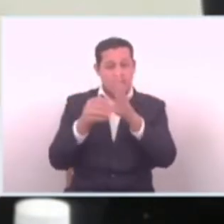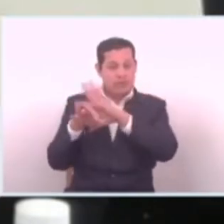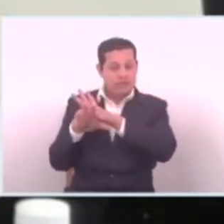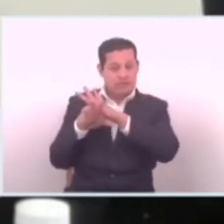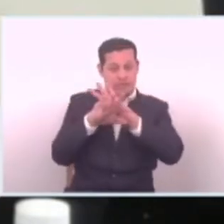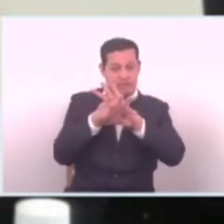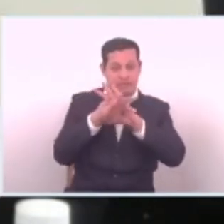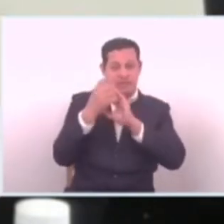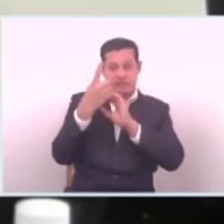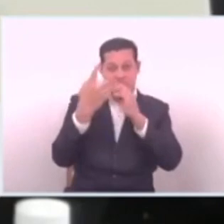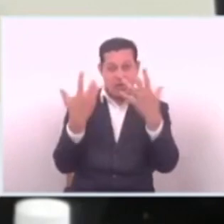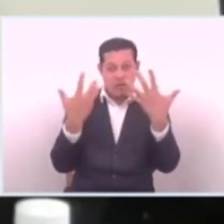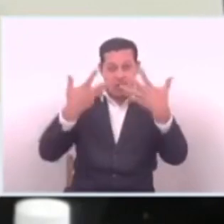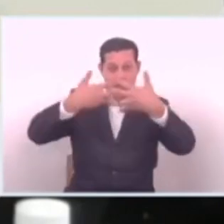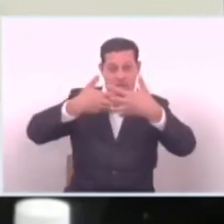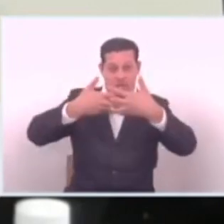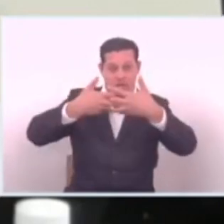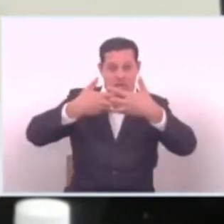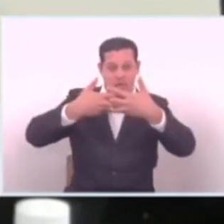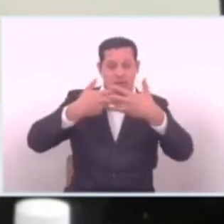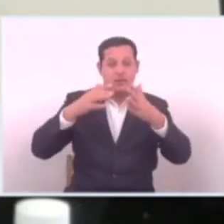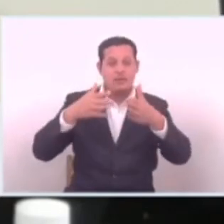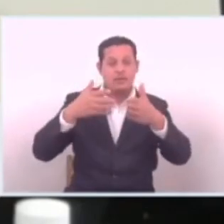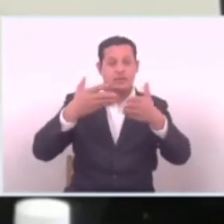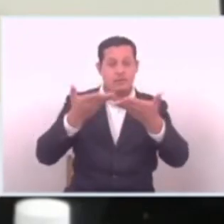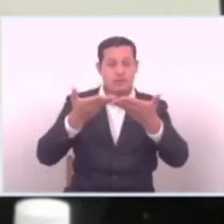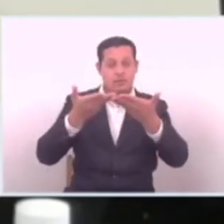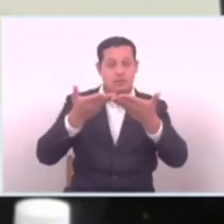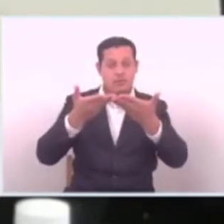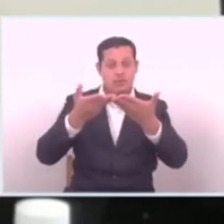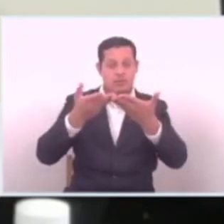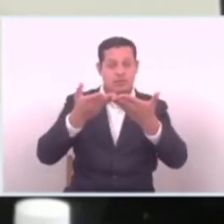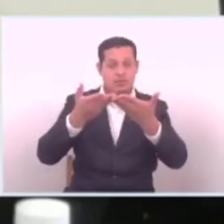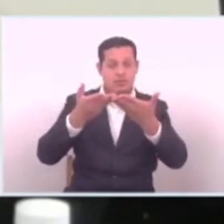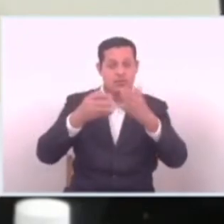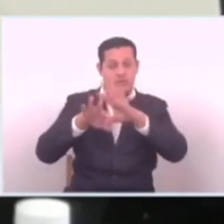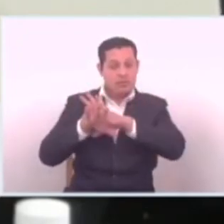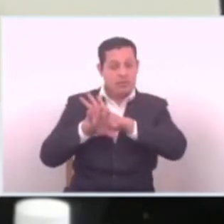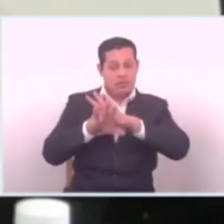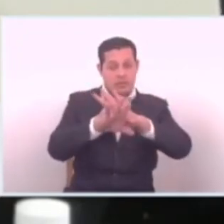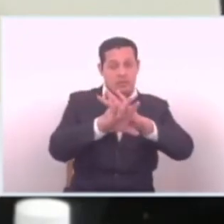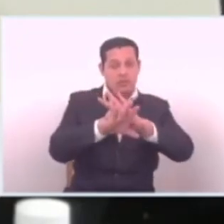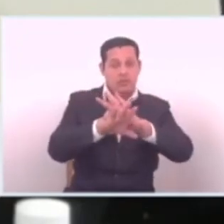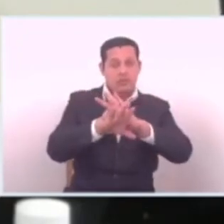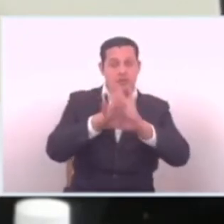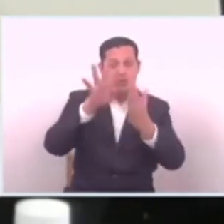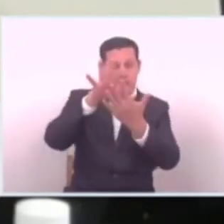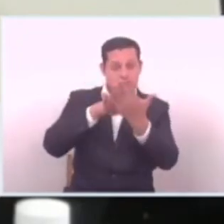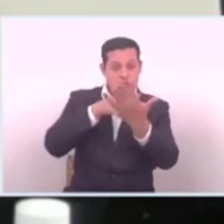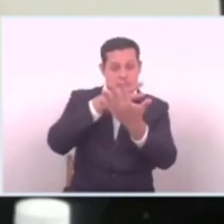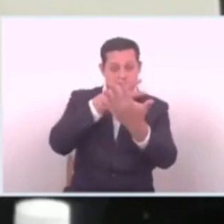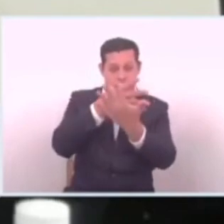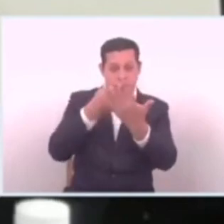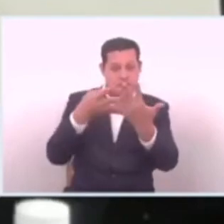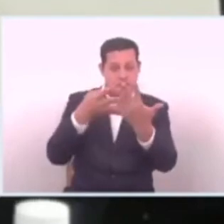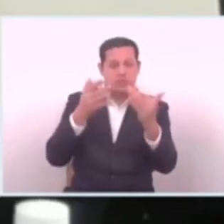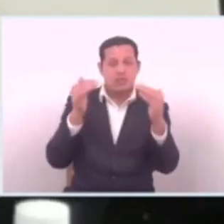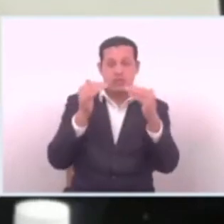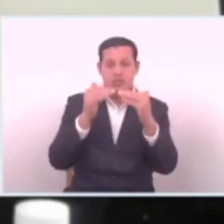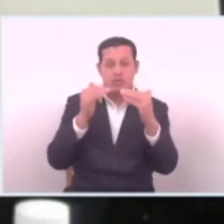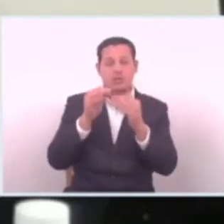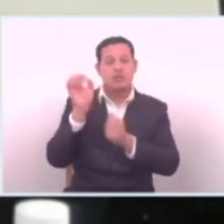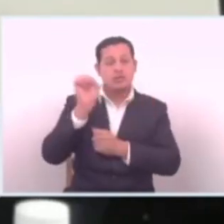pues adecuar adecuar lo que van a llevar como van a llevar esas planillas Y